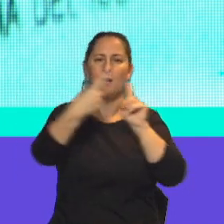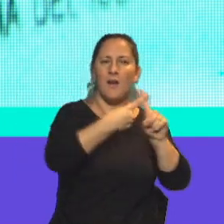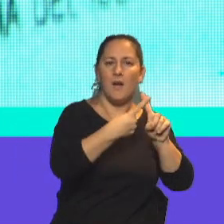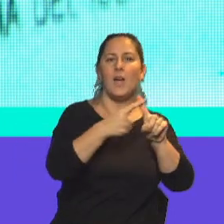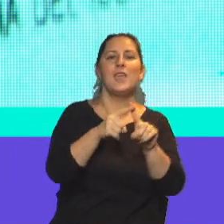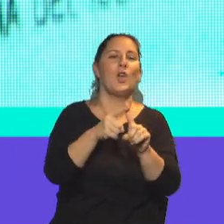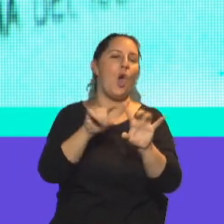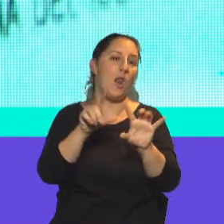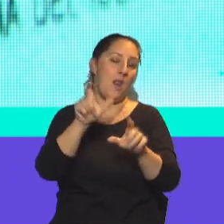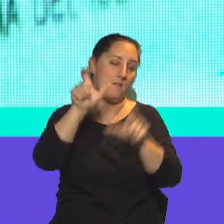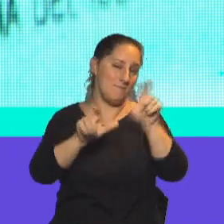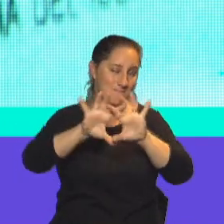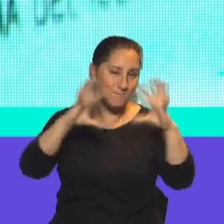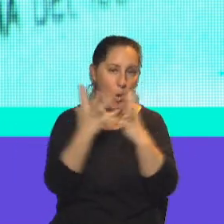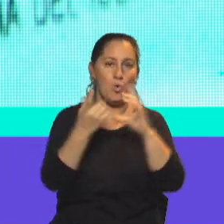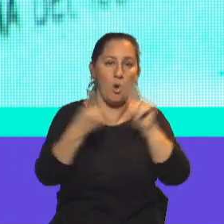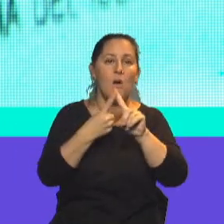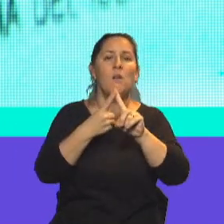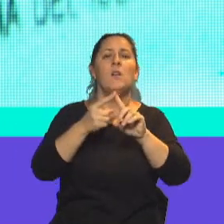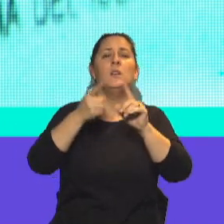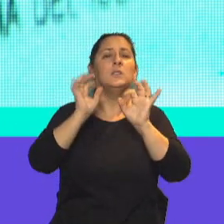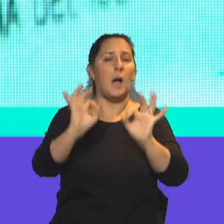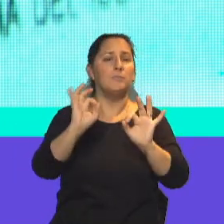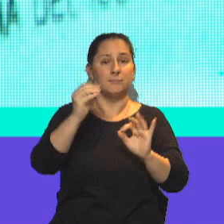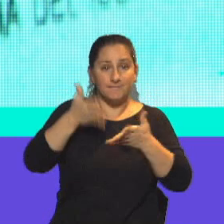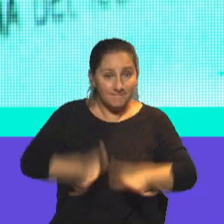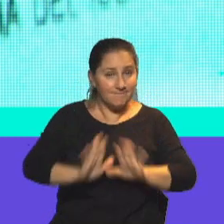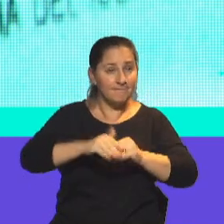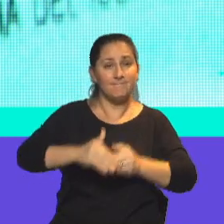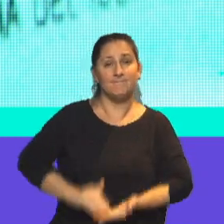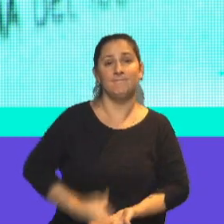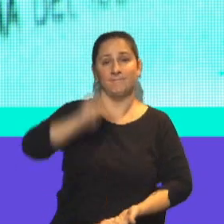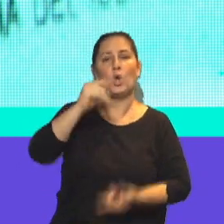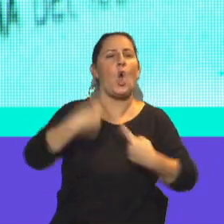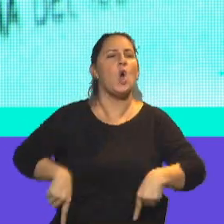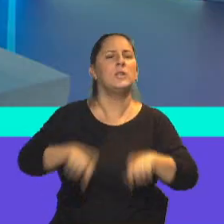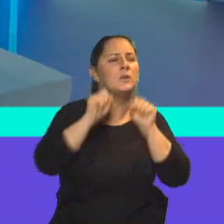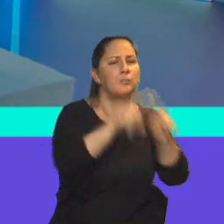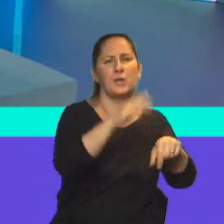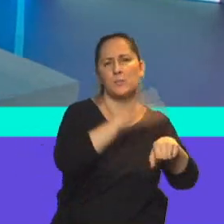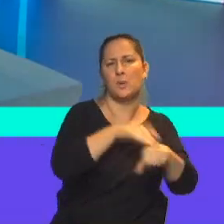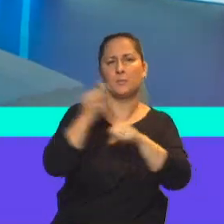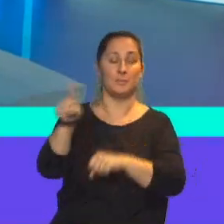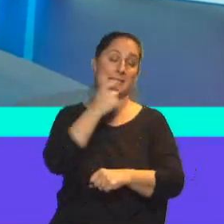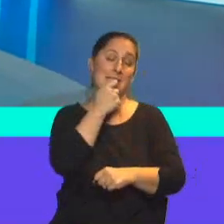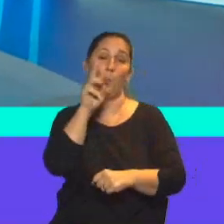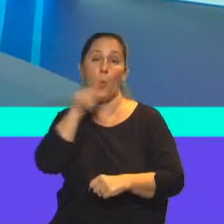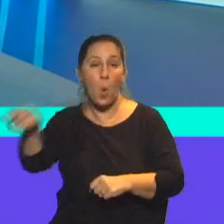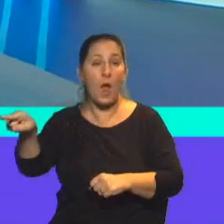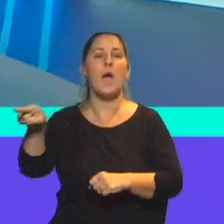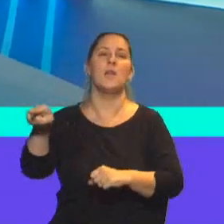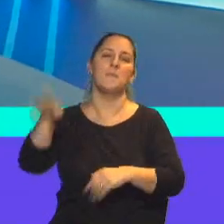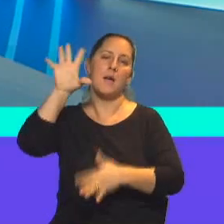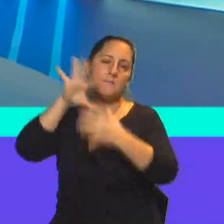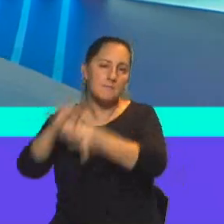el mundo y por supuesto también se nos asignan después las tareas en términos generales que vamos a llevar adelante, ¿no? Si somos mujeres van a tener más que